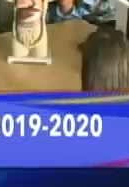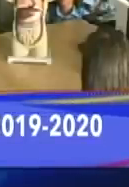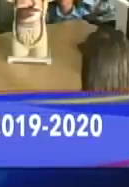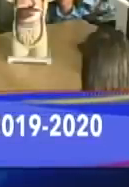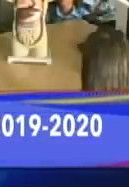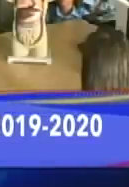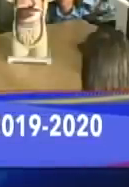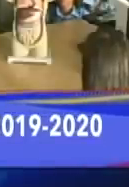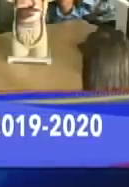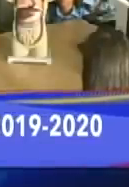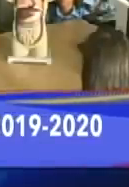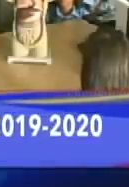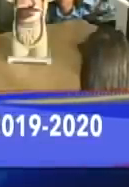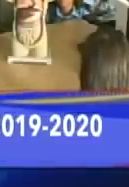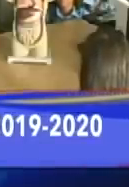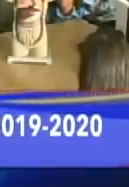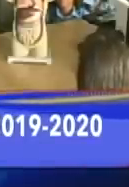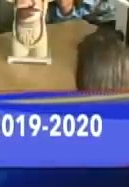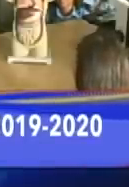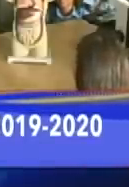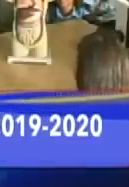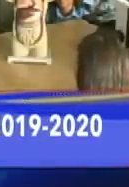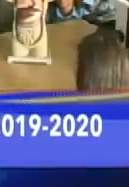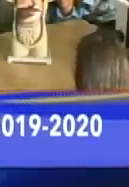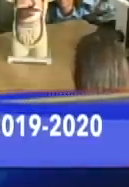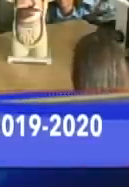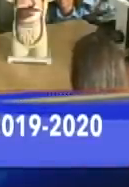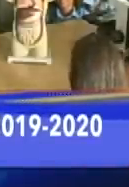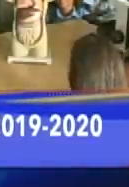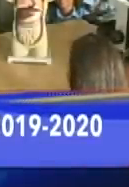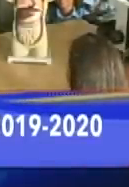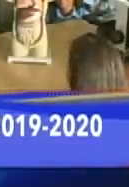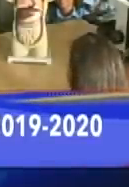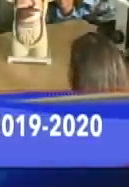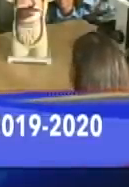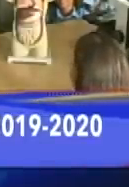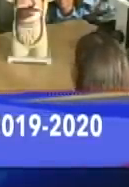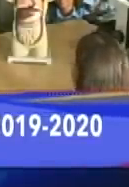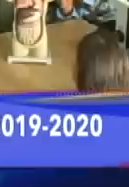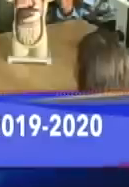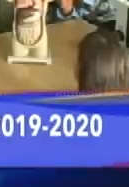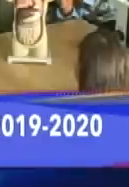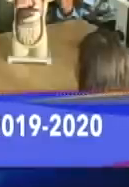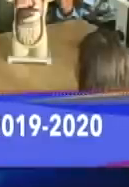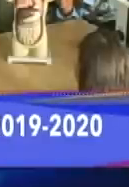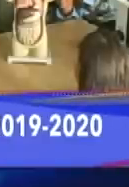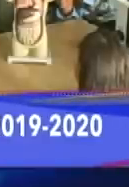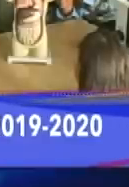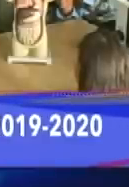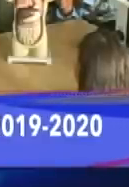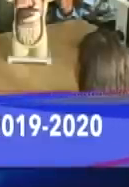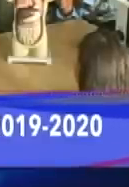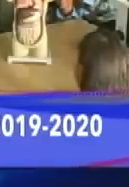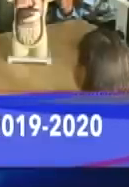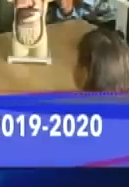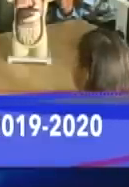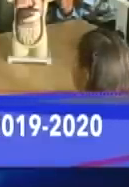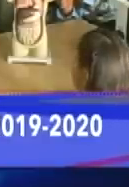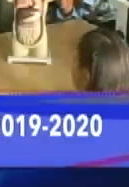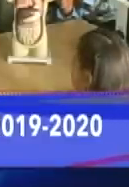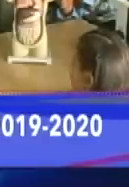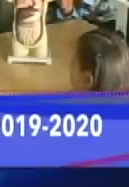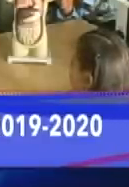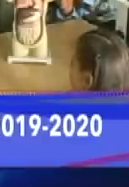y llegó el 2000 con revolución con transformación profunda con pueblo